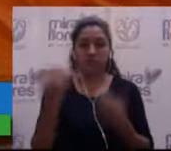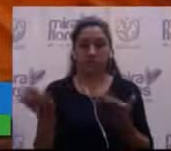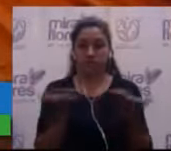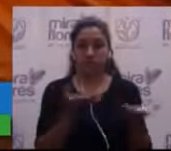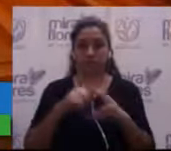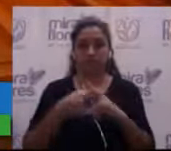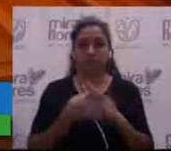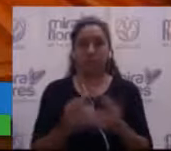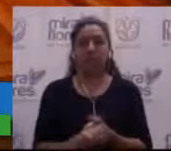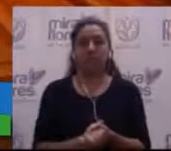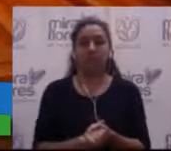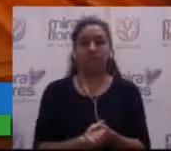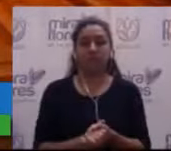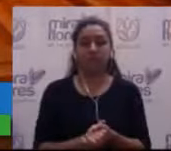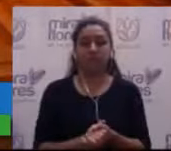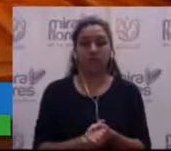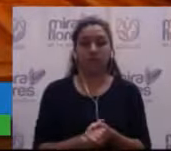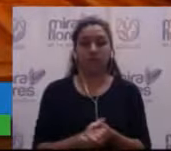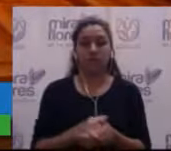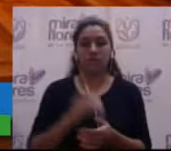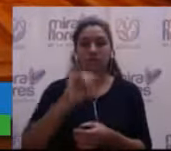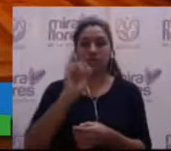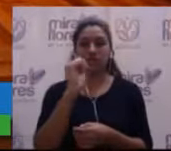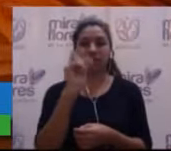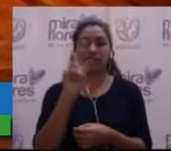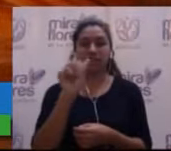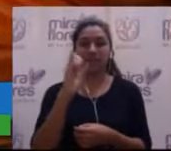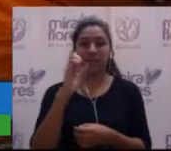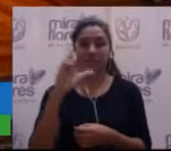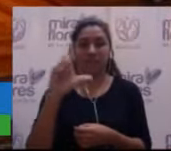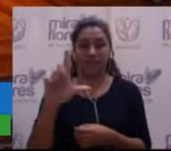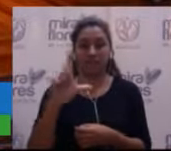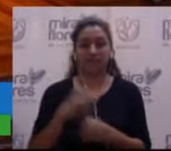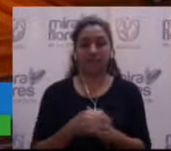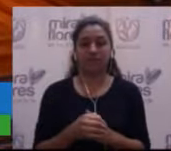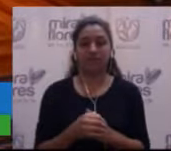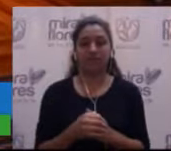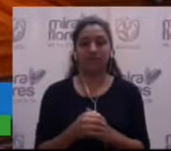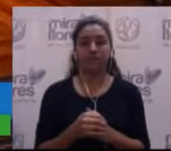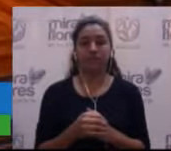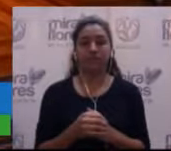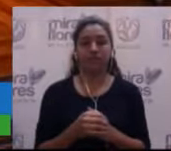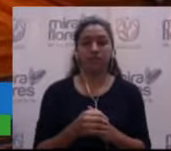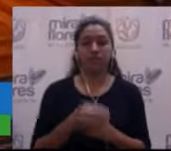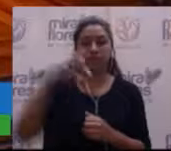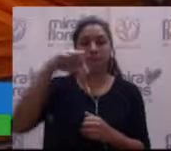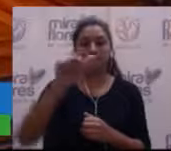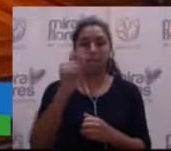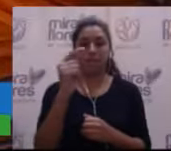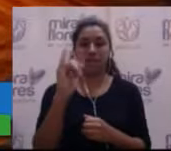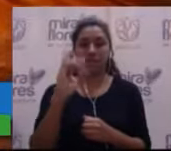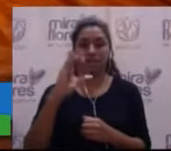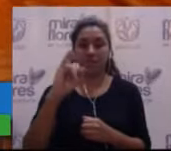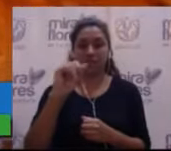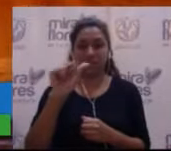favor. Señor Israel Orlando Acuña Wong-Coquiz. Señora Patricia María del